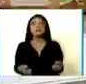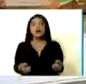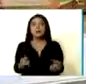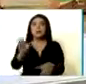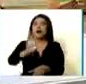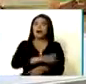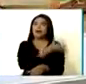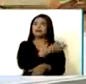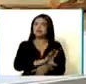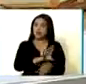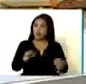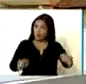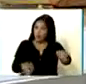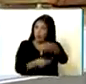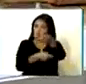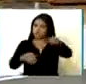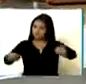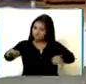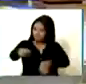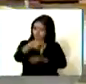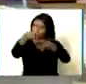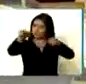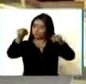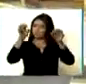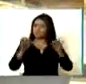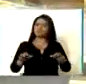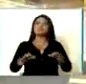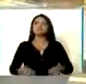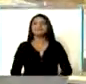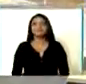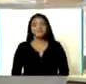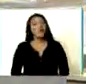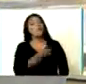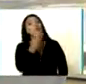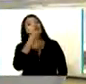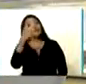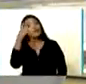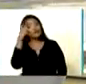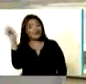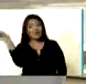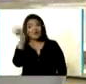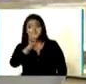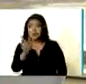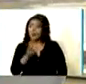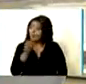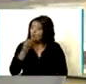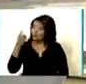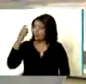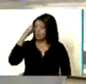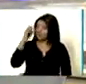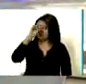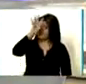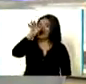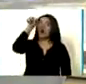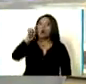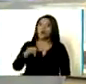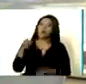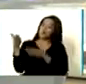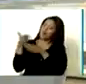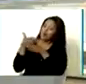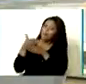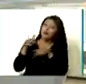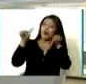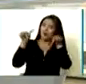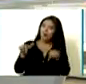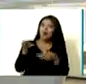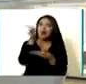llanero cuatriboleado, se llama este tema, señorita Merlin Garaycoa. Buenos días, Venezuela, buenos días, Barricartaya. Hoy quiero compartir contigo la lectura. Yo te dije